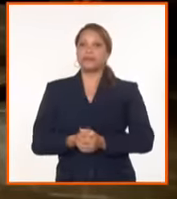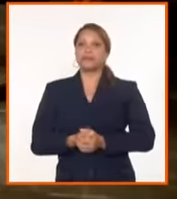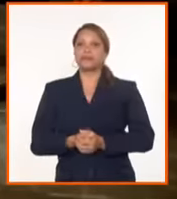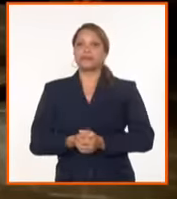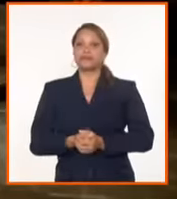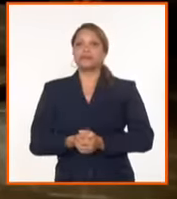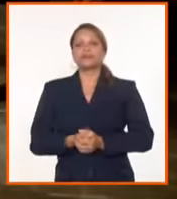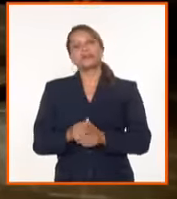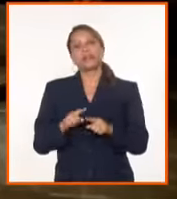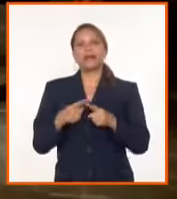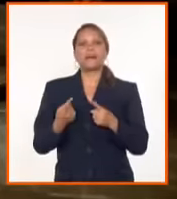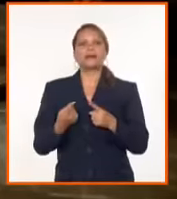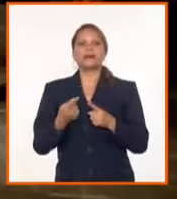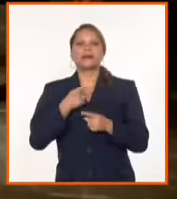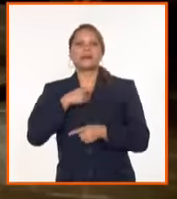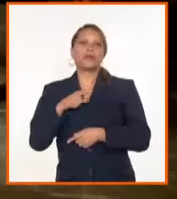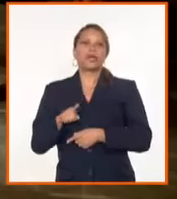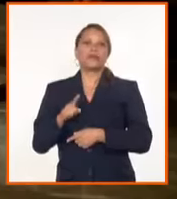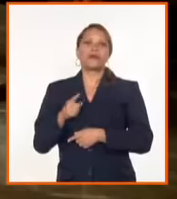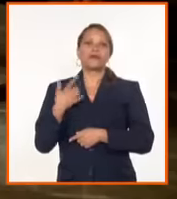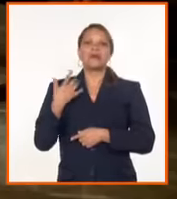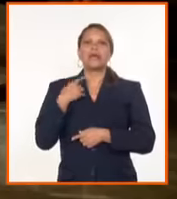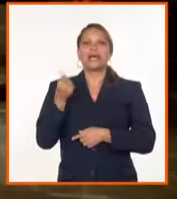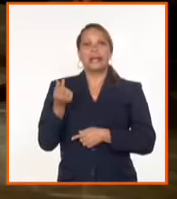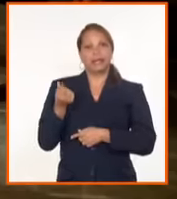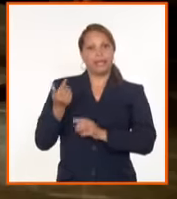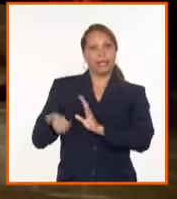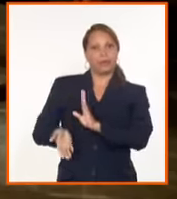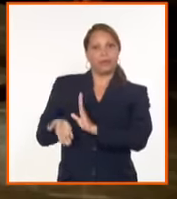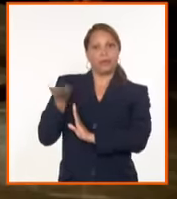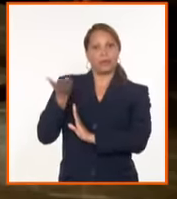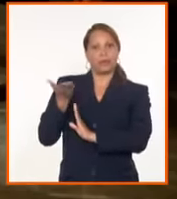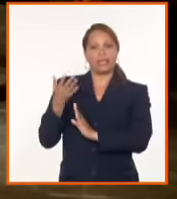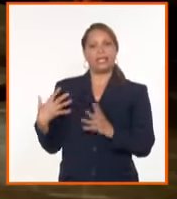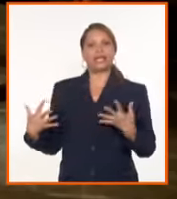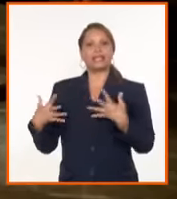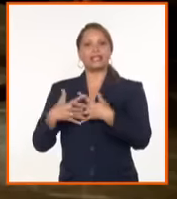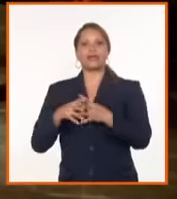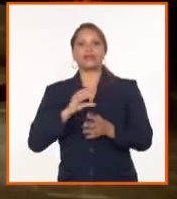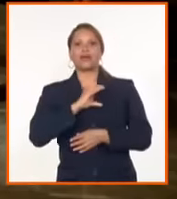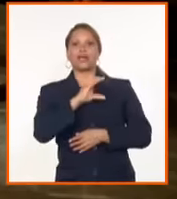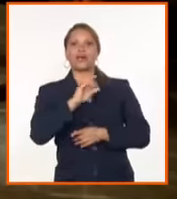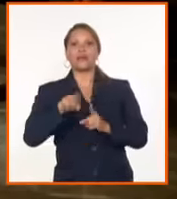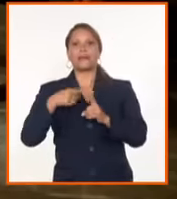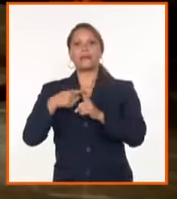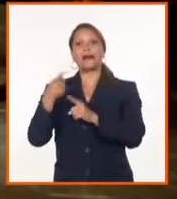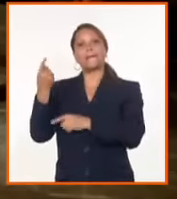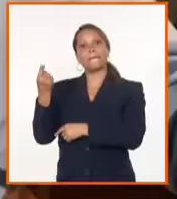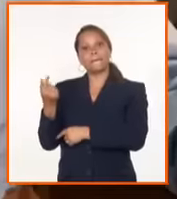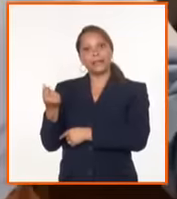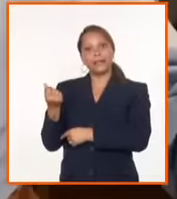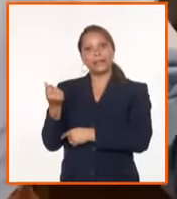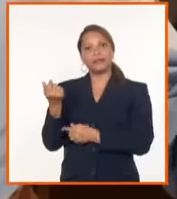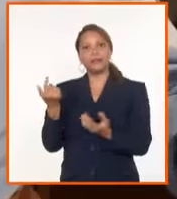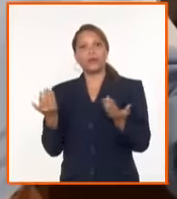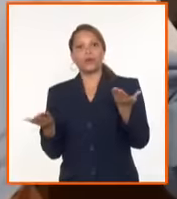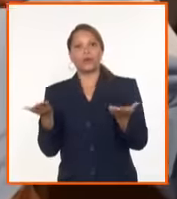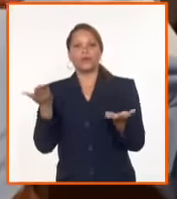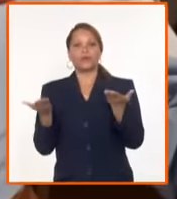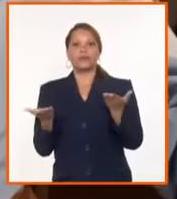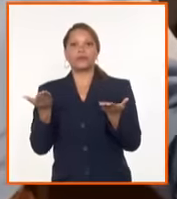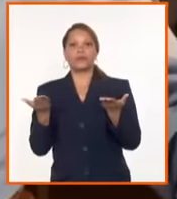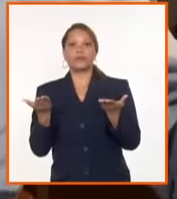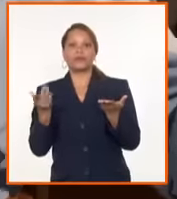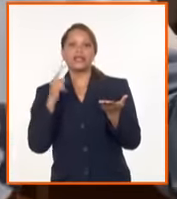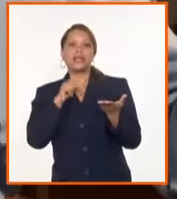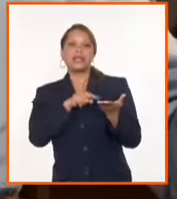Y lo que pasa es que hubiera sido una inflación donde la relación salario-precios tenía la magnitud absoluta